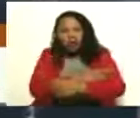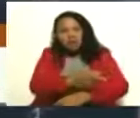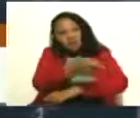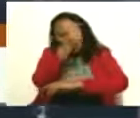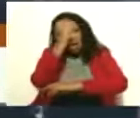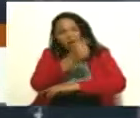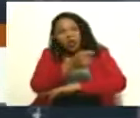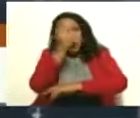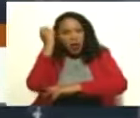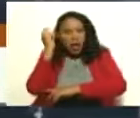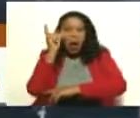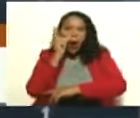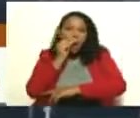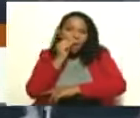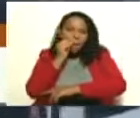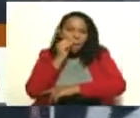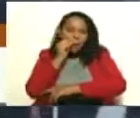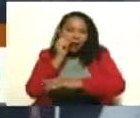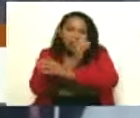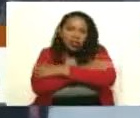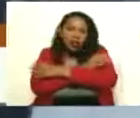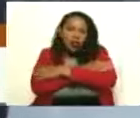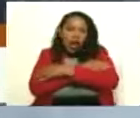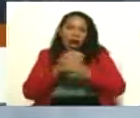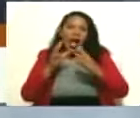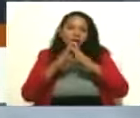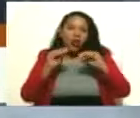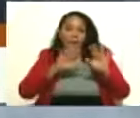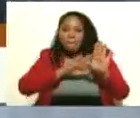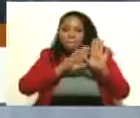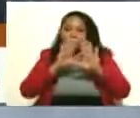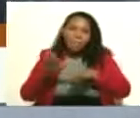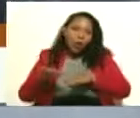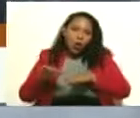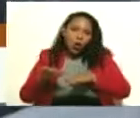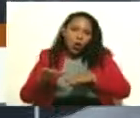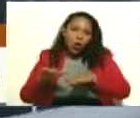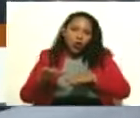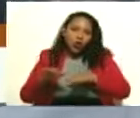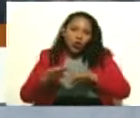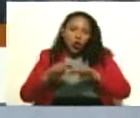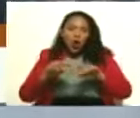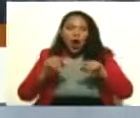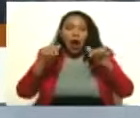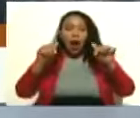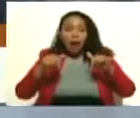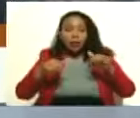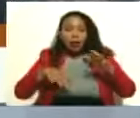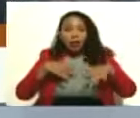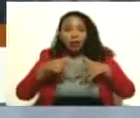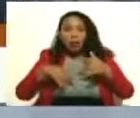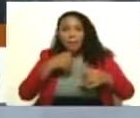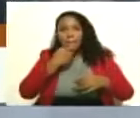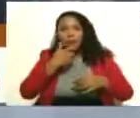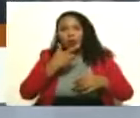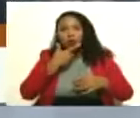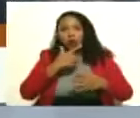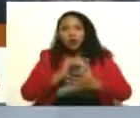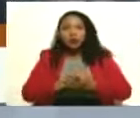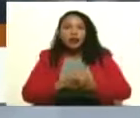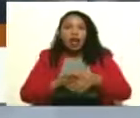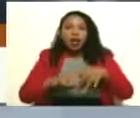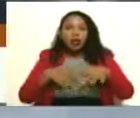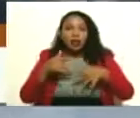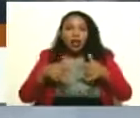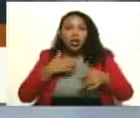pescadores, a los hombres! ¡Felicito a todos los que han aportado su granito de arena para hacer este acto tan bonito, tan hermoso!